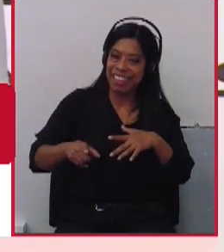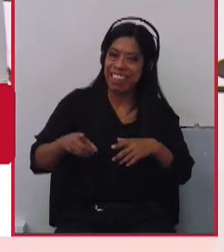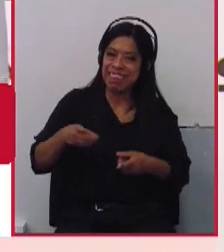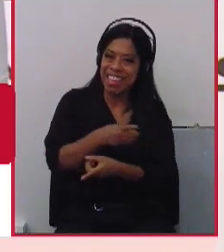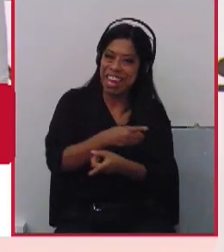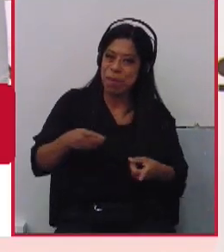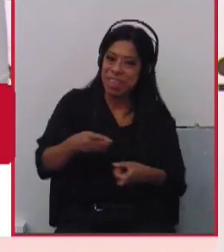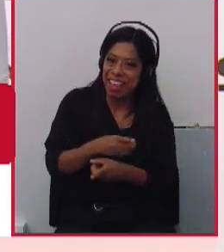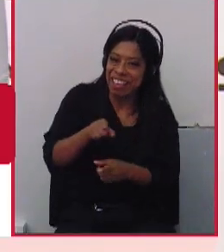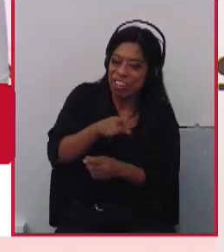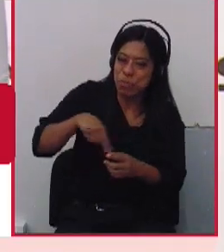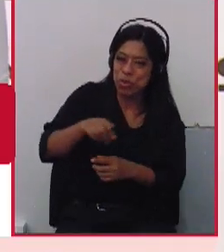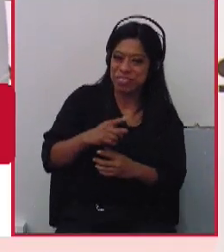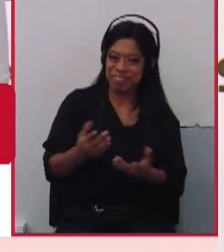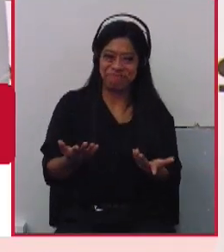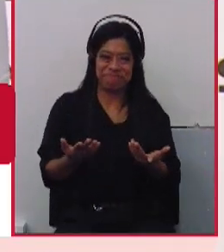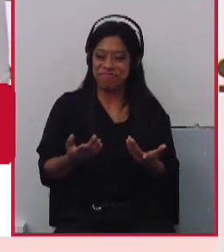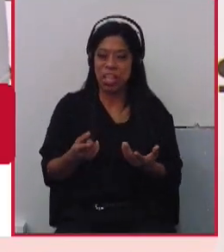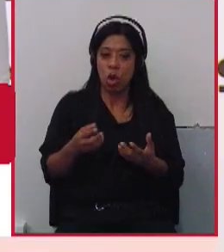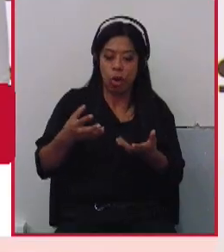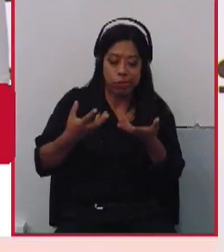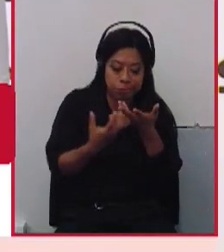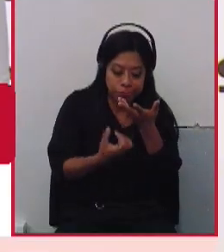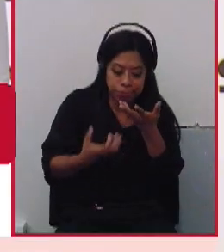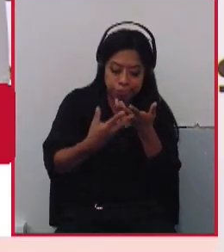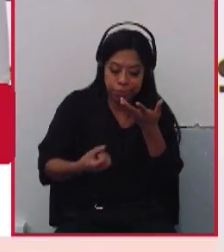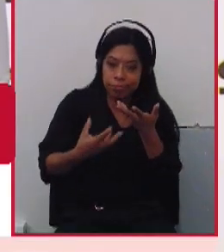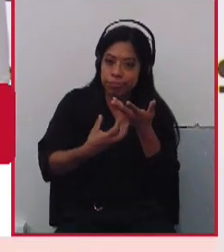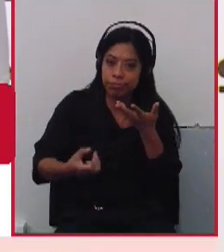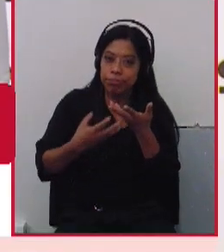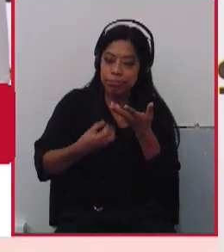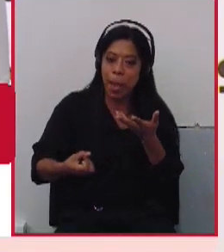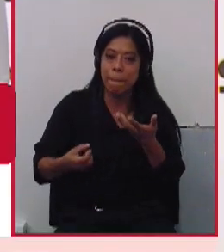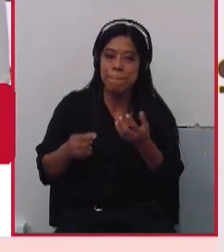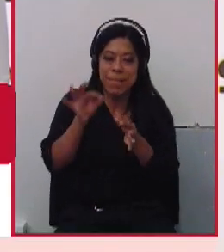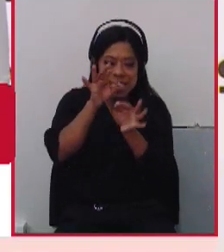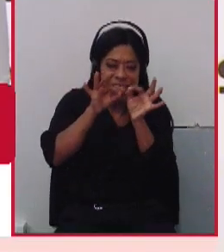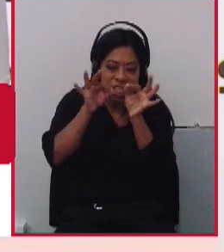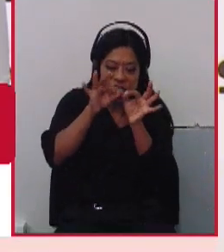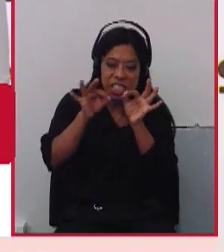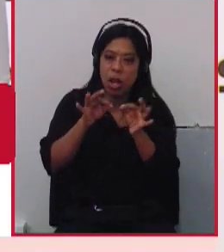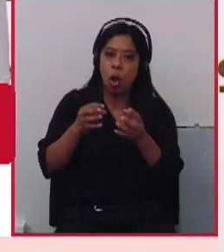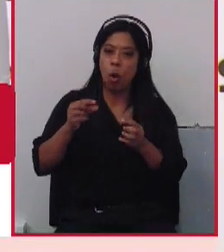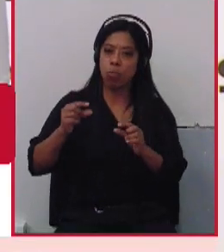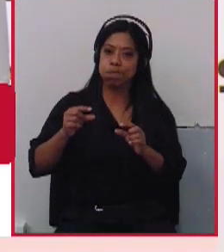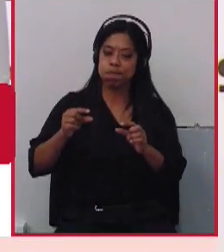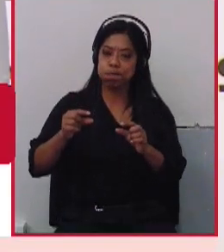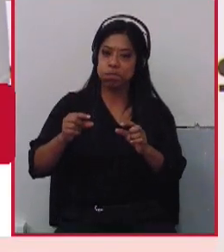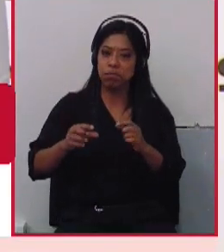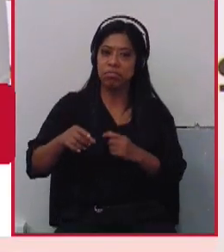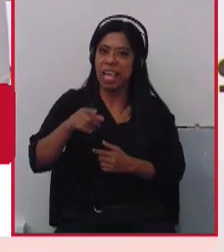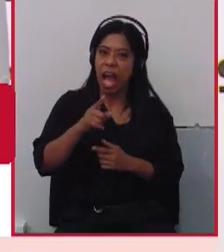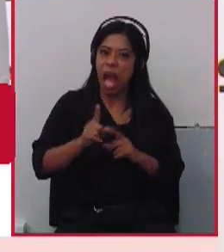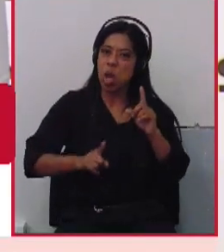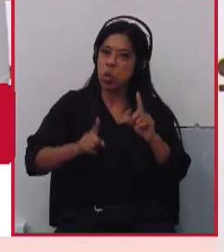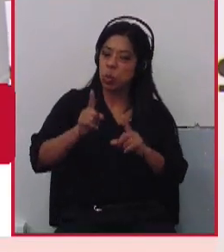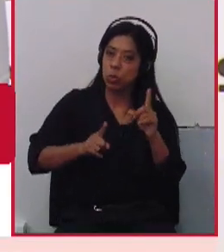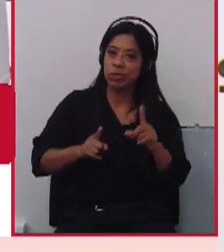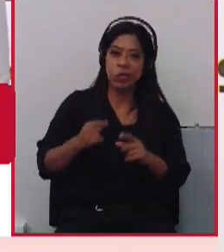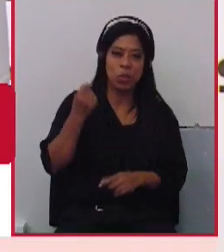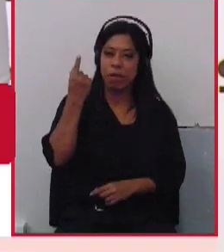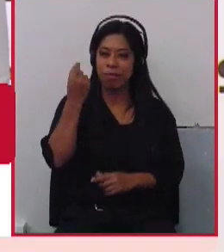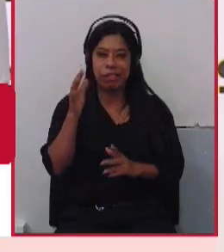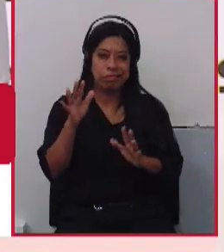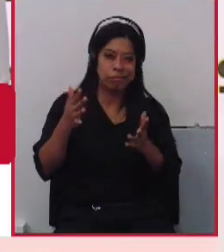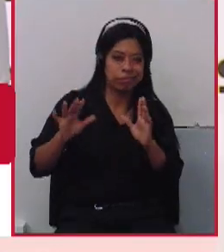lecho fluidizado, poder colectar las partículas de este tamaño grueso, ¿no? Ahí no entendí